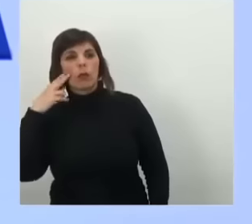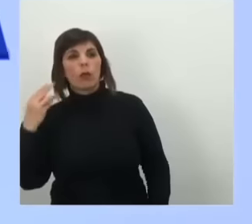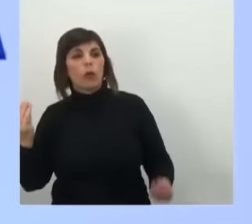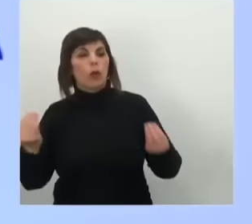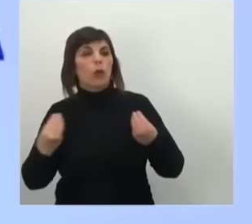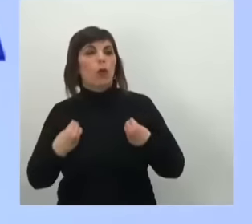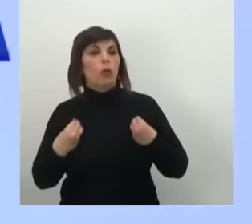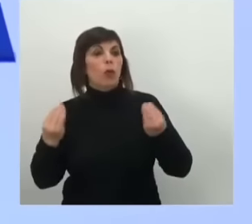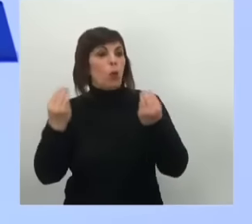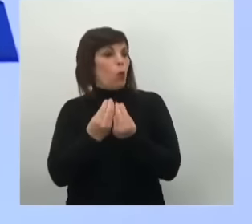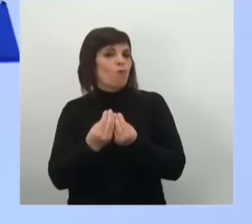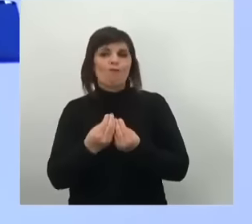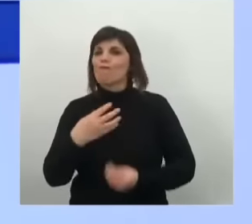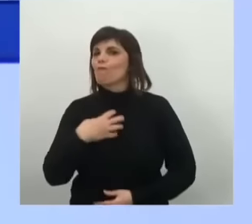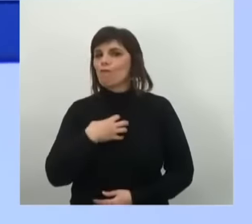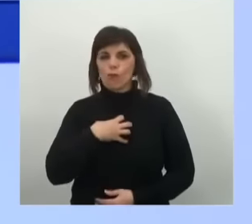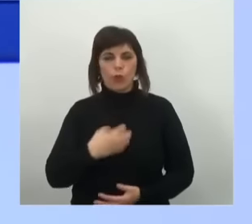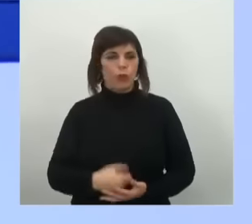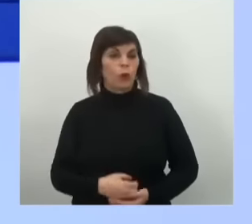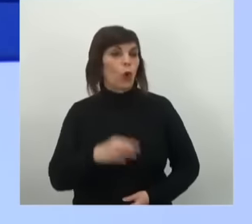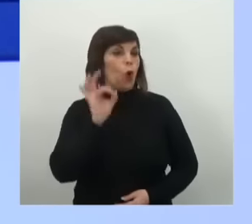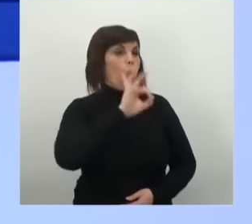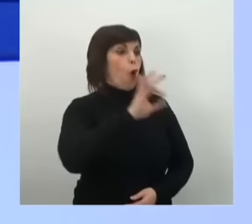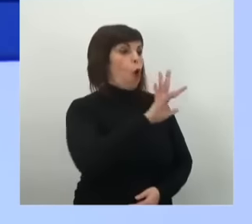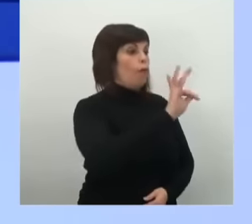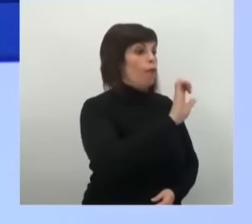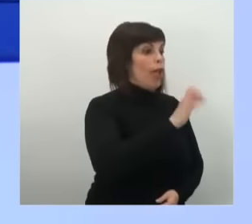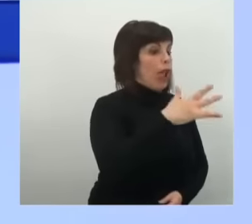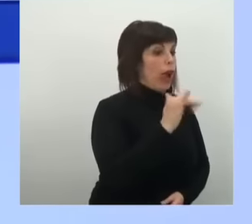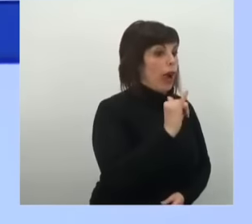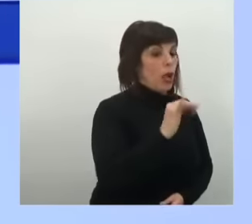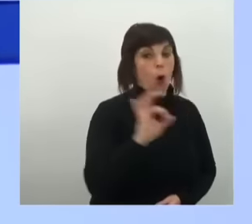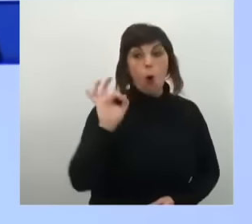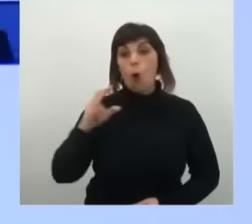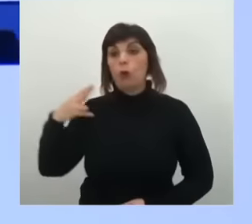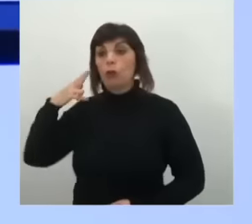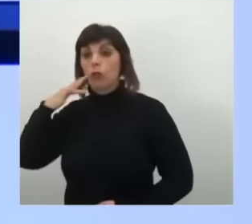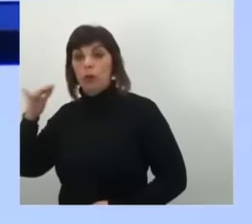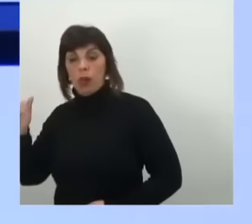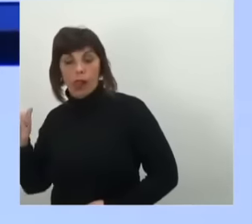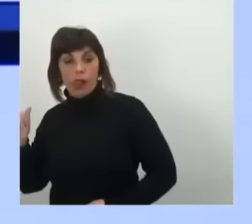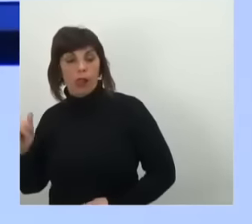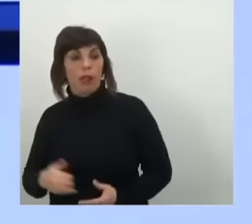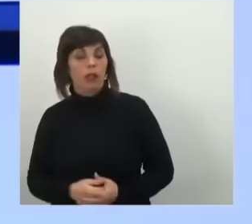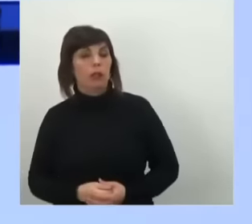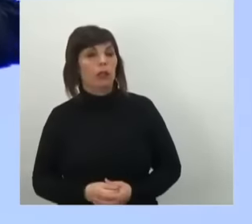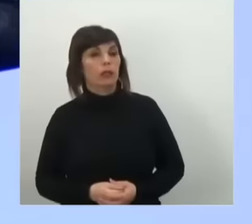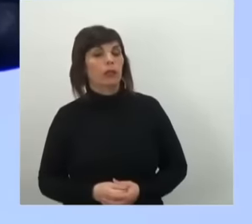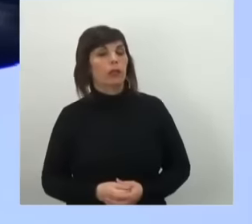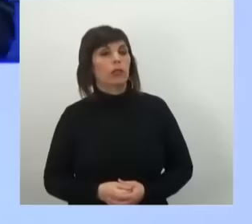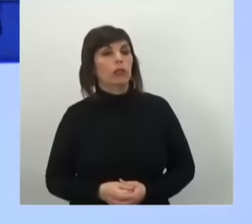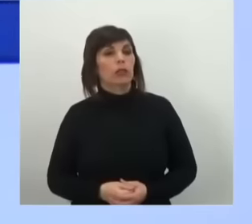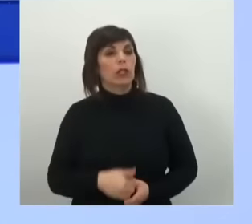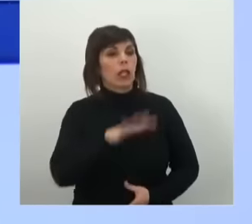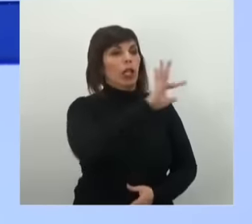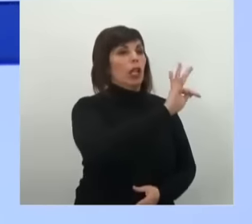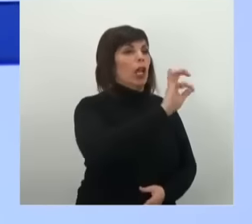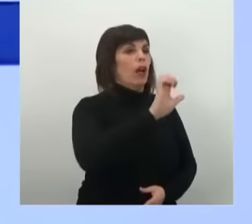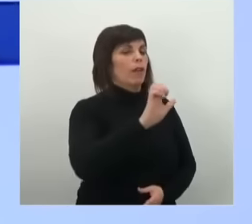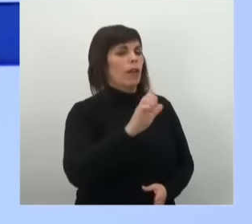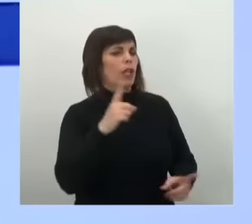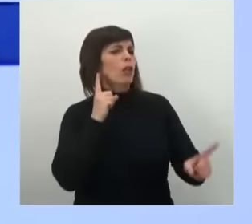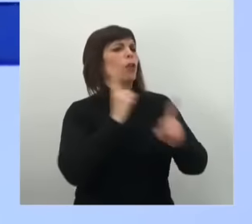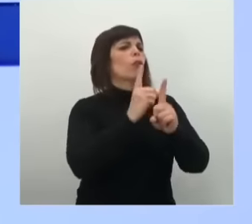pueden vivir en la misma casa o tienes fe o tienes temor lo contrario de la